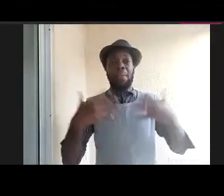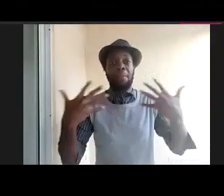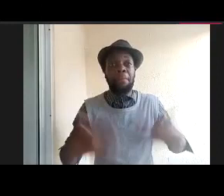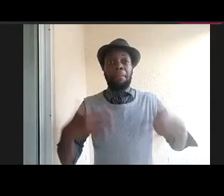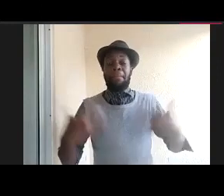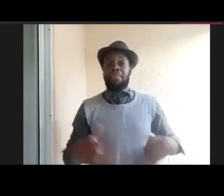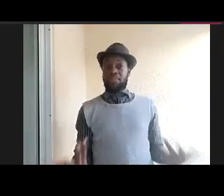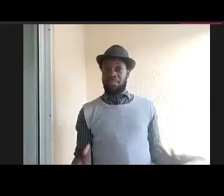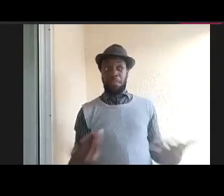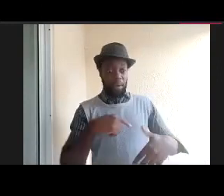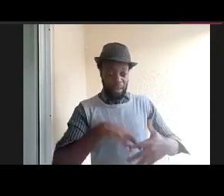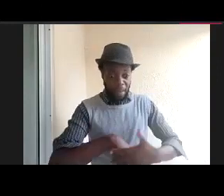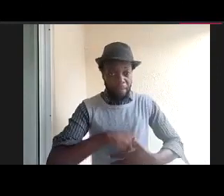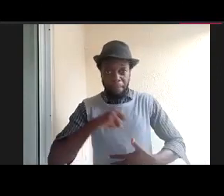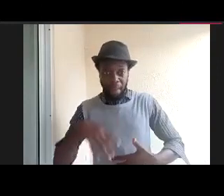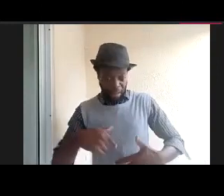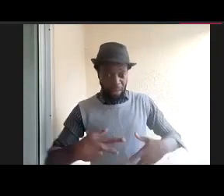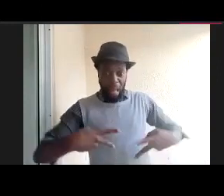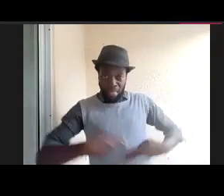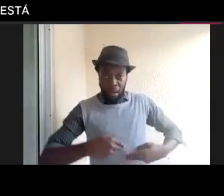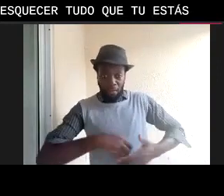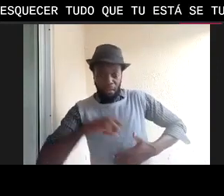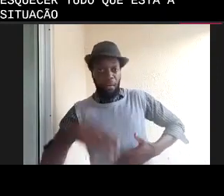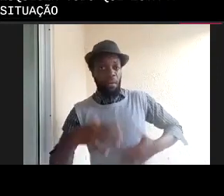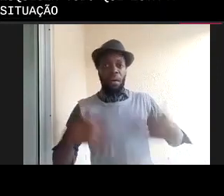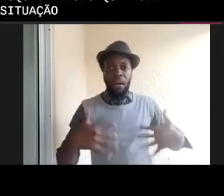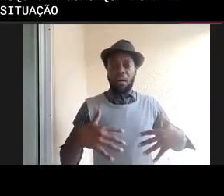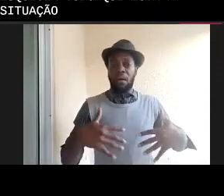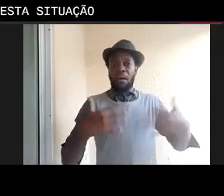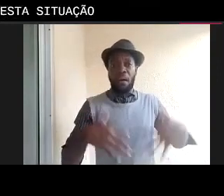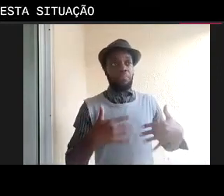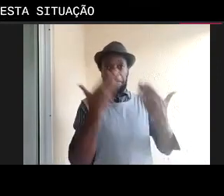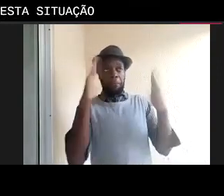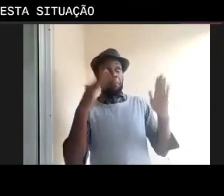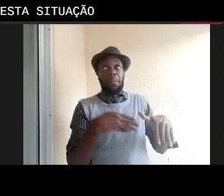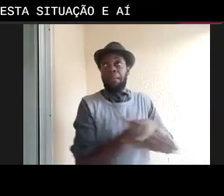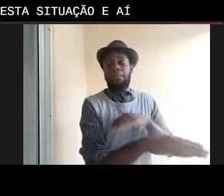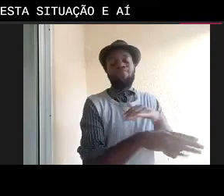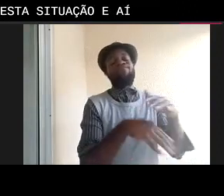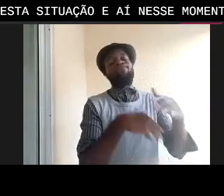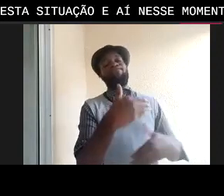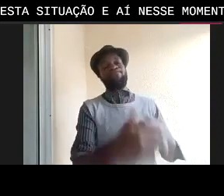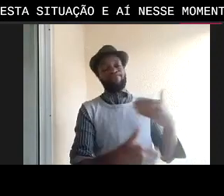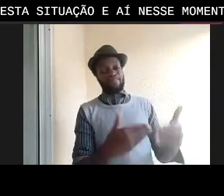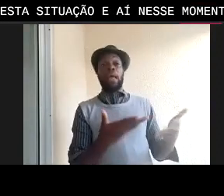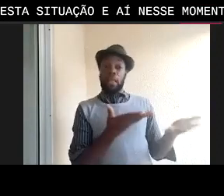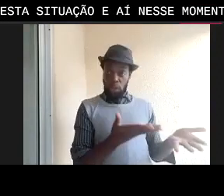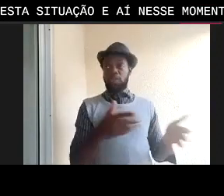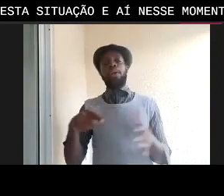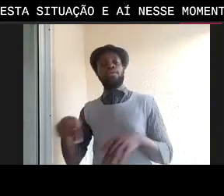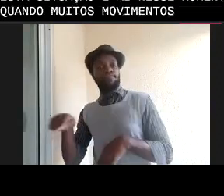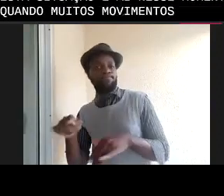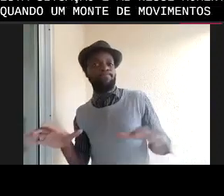que implica esta situación. Y es ahí cuando muchos movimientos de sociedad